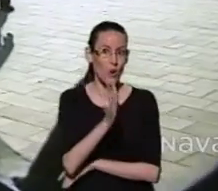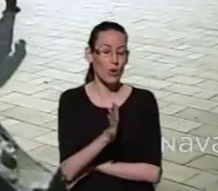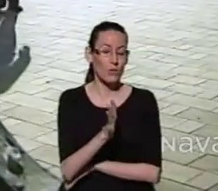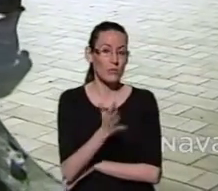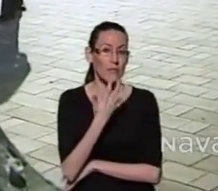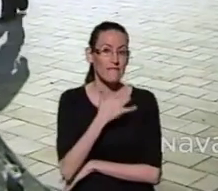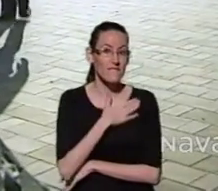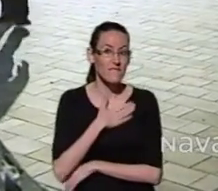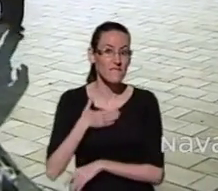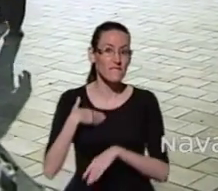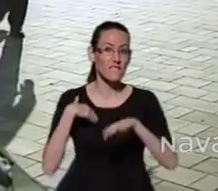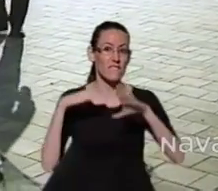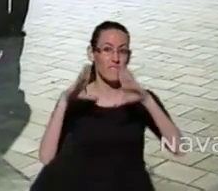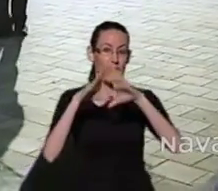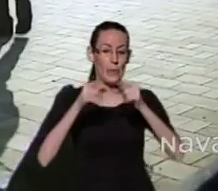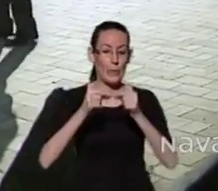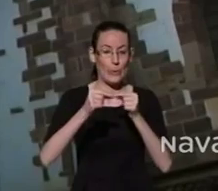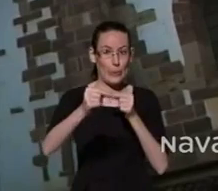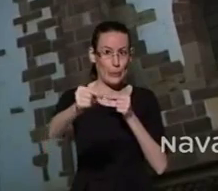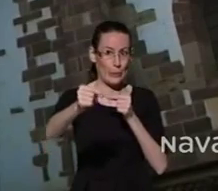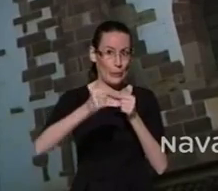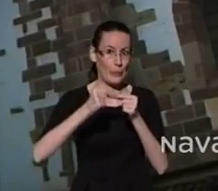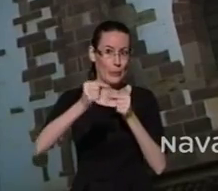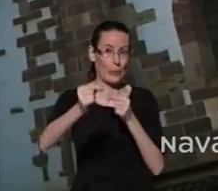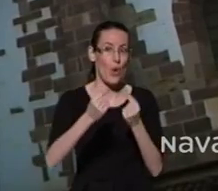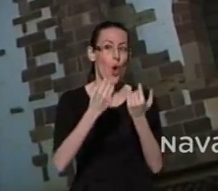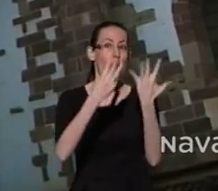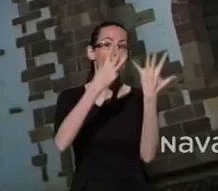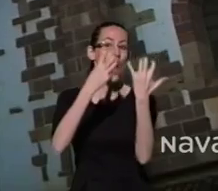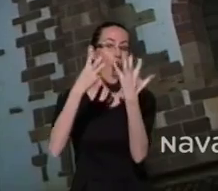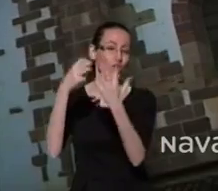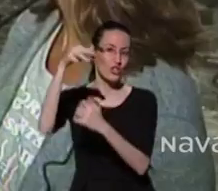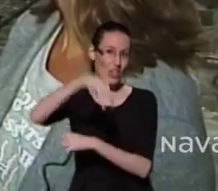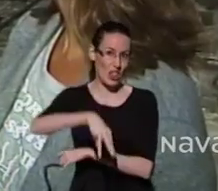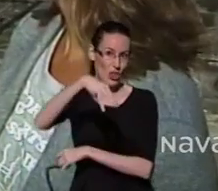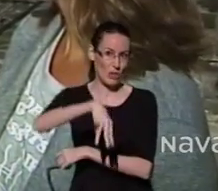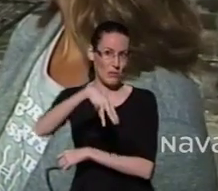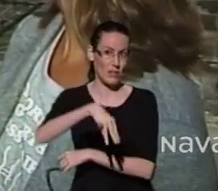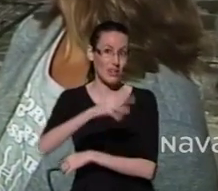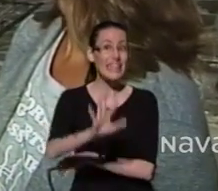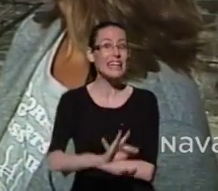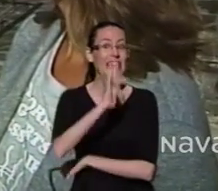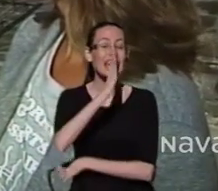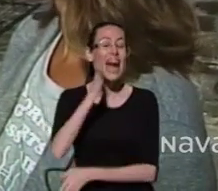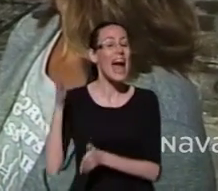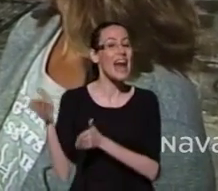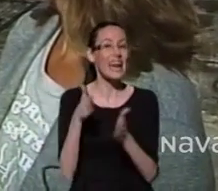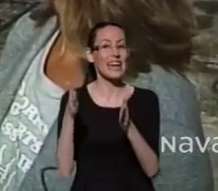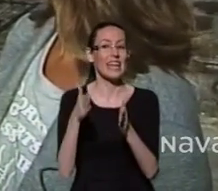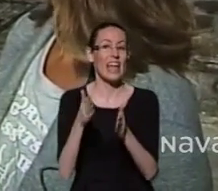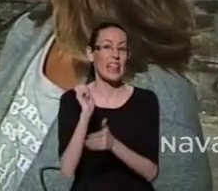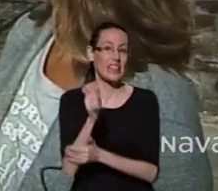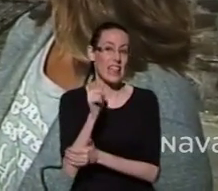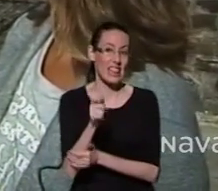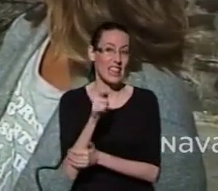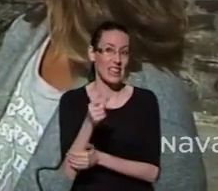los 800 o 900 metros que había de este barrio. Y luego encima el río se llevaba de vez en cuando el puente